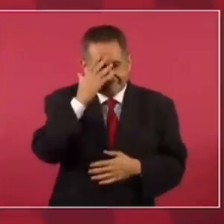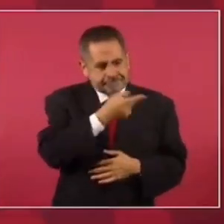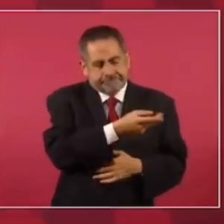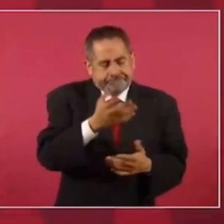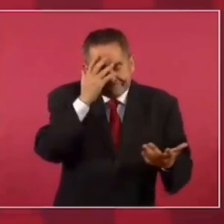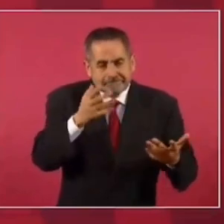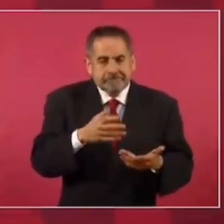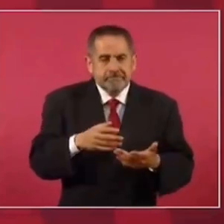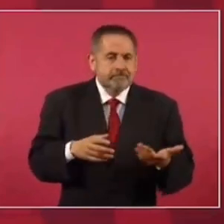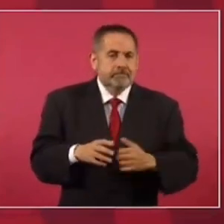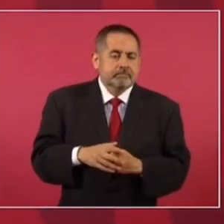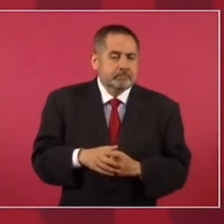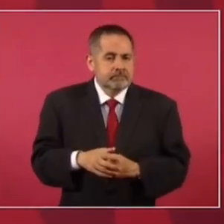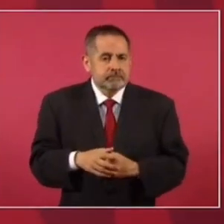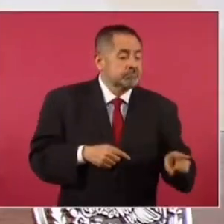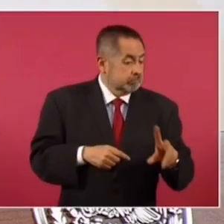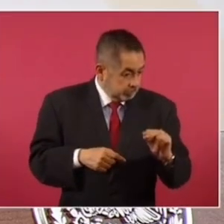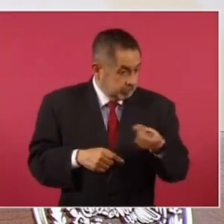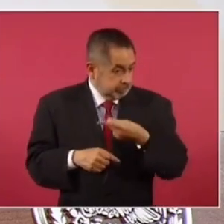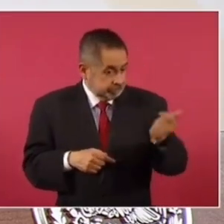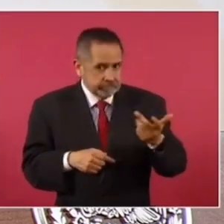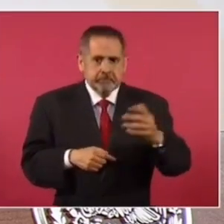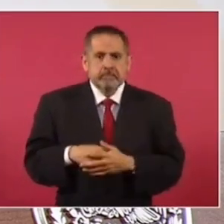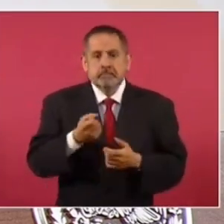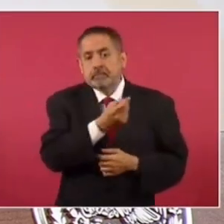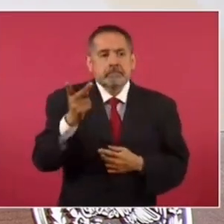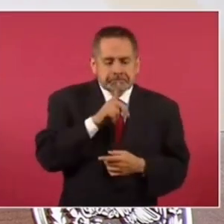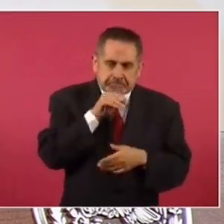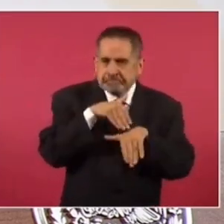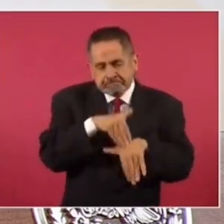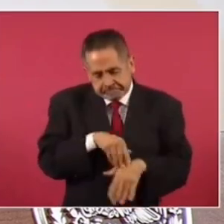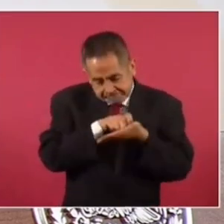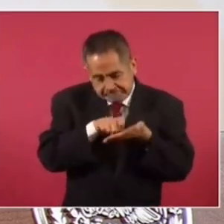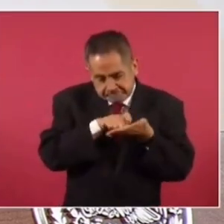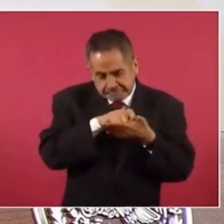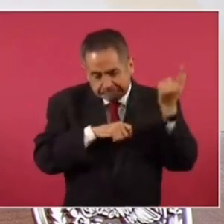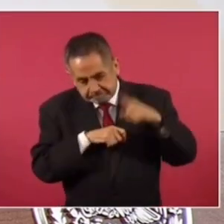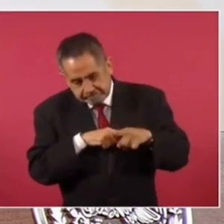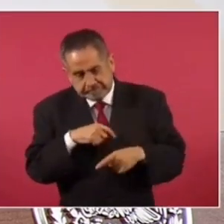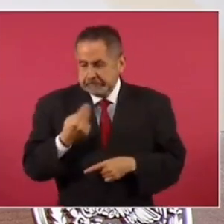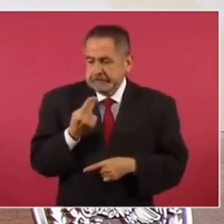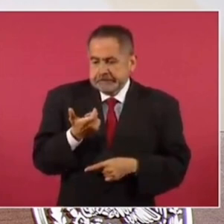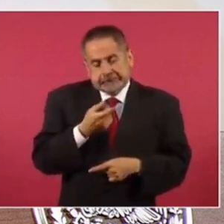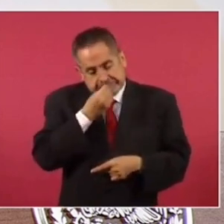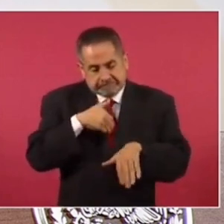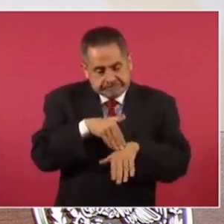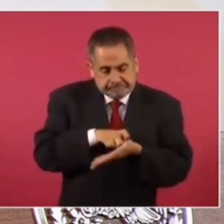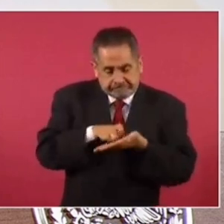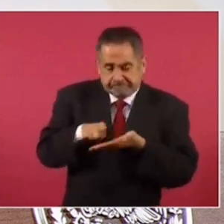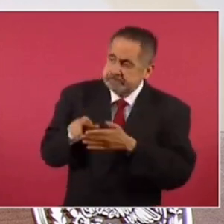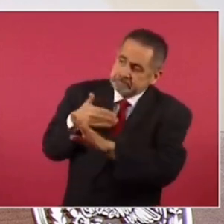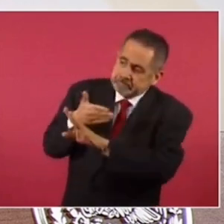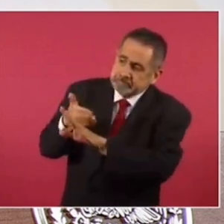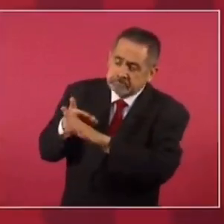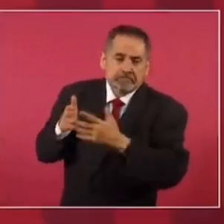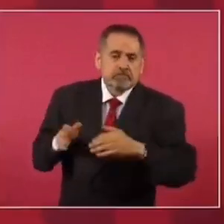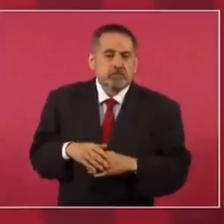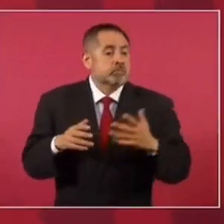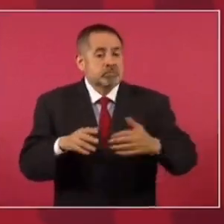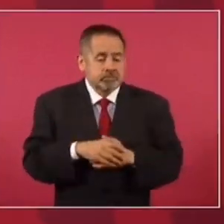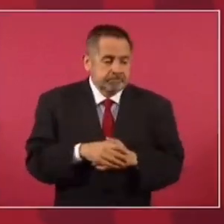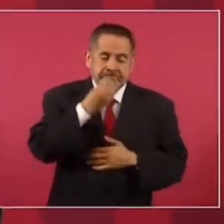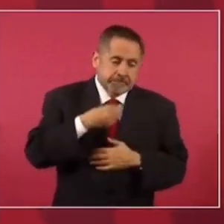algunos pues que les gusta eso, ¿no? Pero hay otros que lo tienen que hacer porque, pues, por necesidad. Tienen que abrir sus